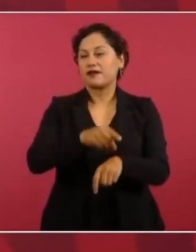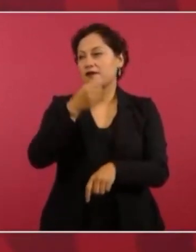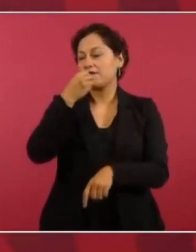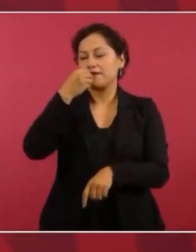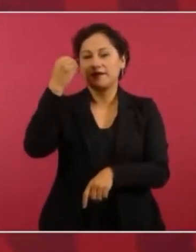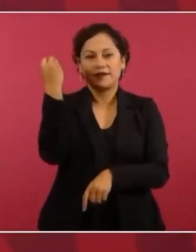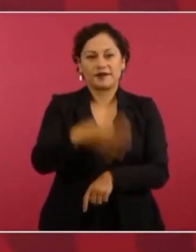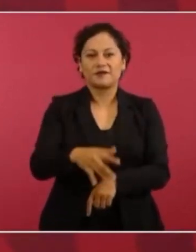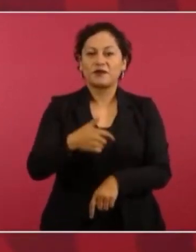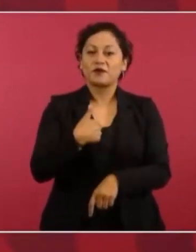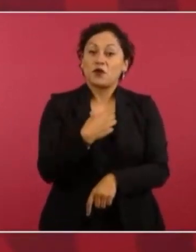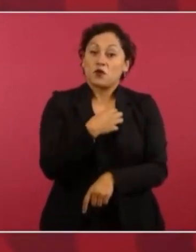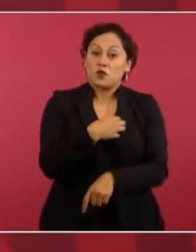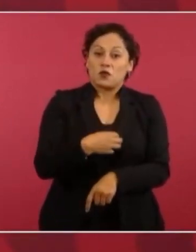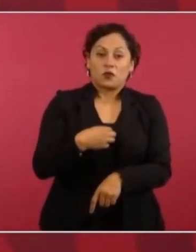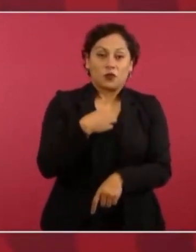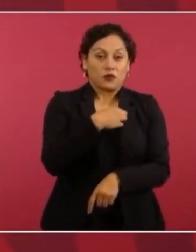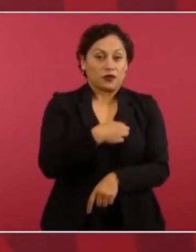contento,